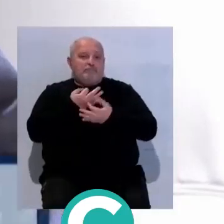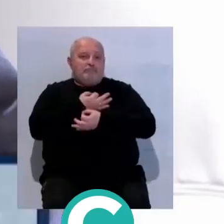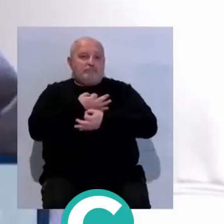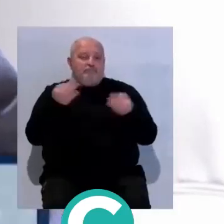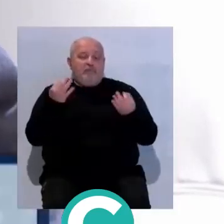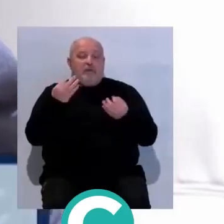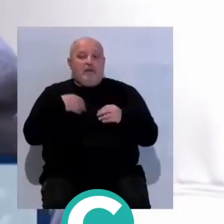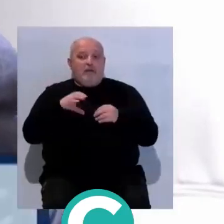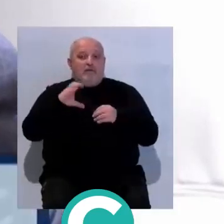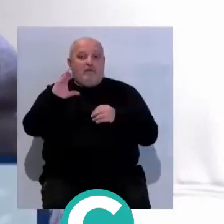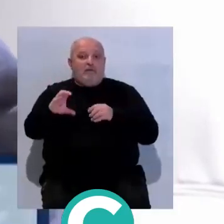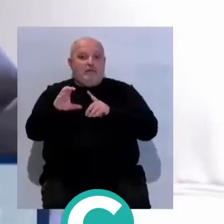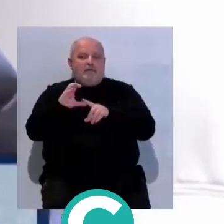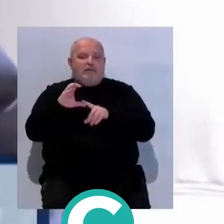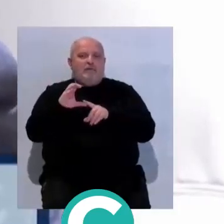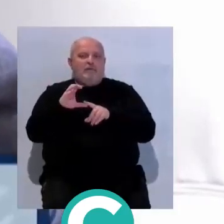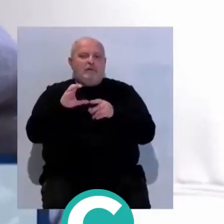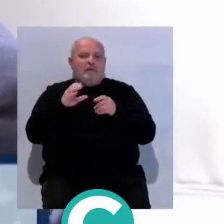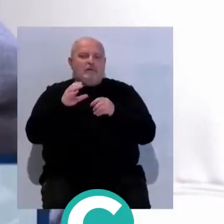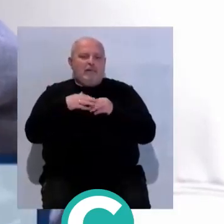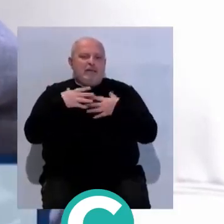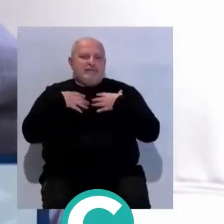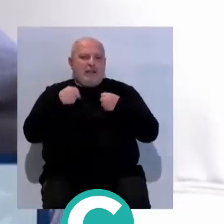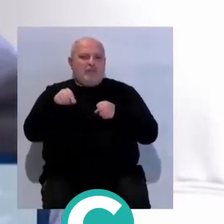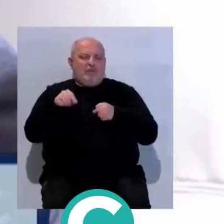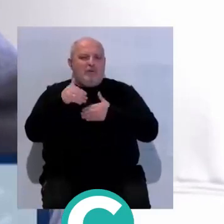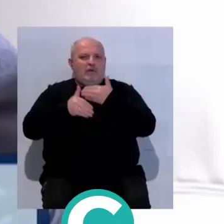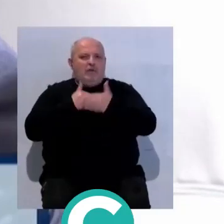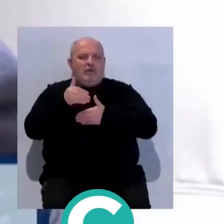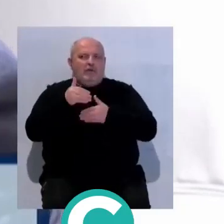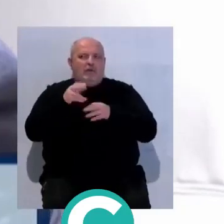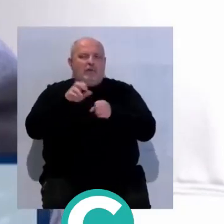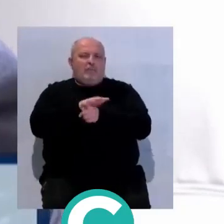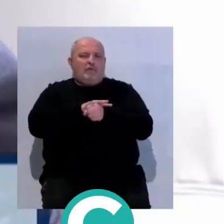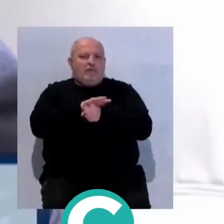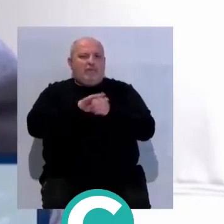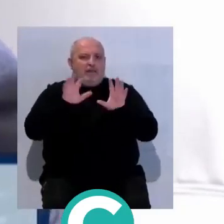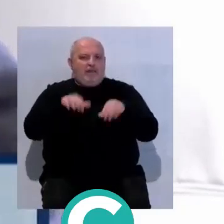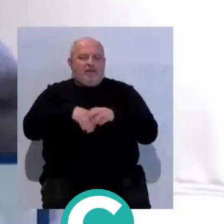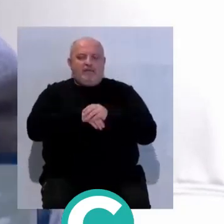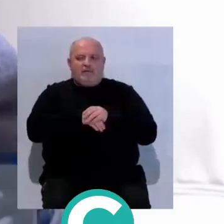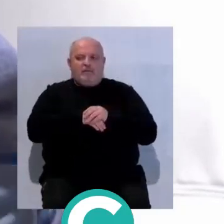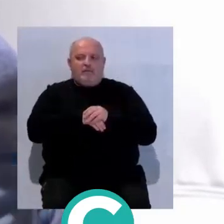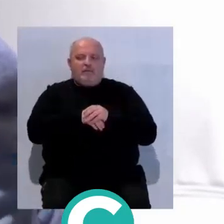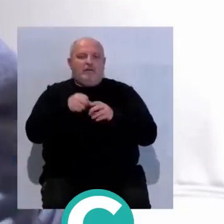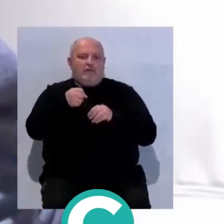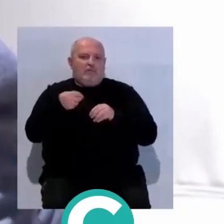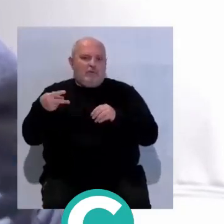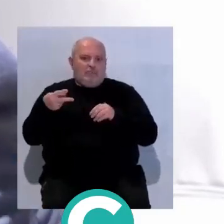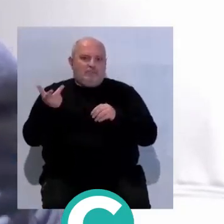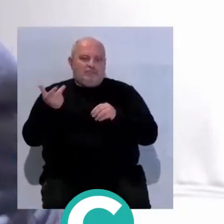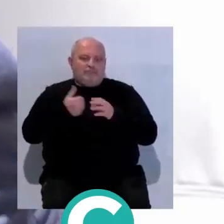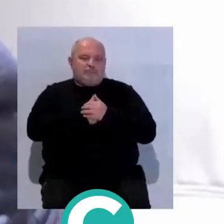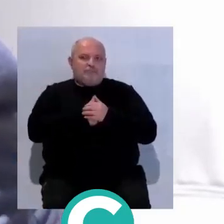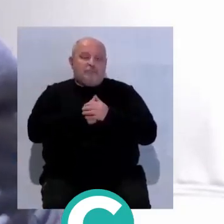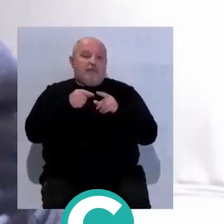cuando se invierte en salud y además se está invirtiendo pues, en la provincia de Cádiz, pues se obtienen resultados. ¿Vale?